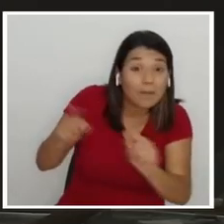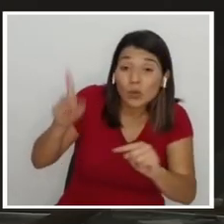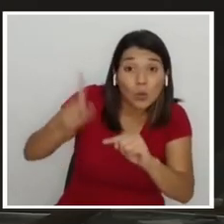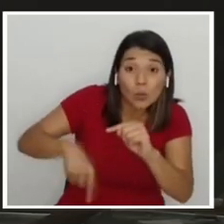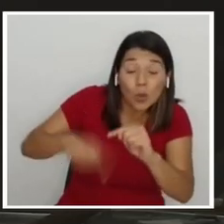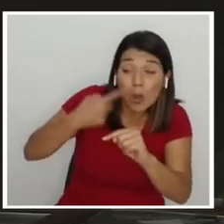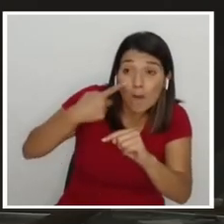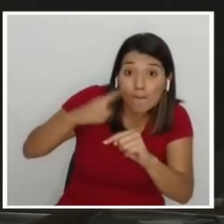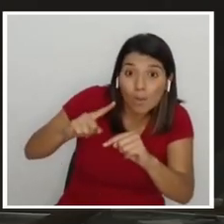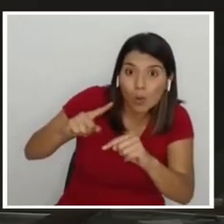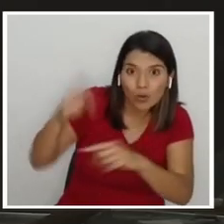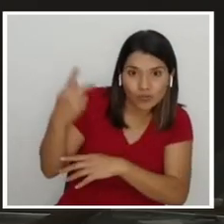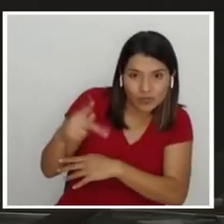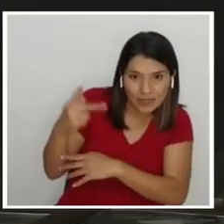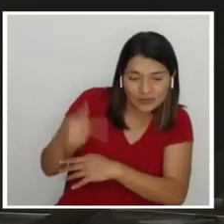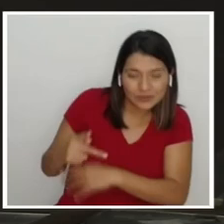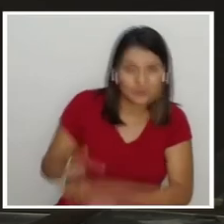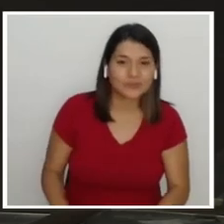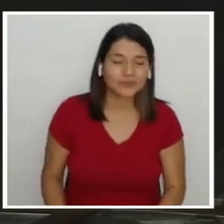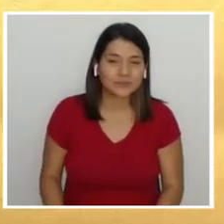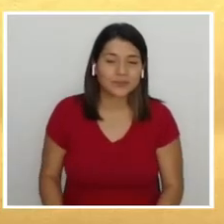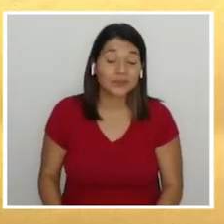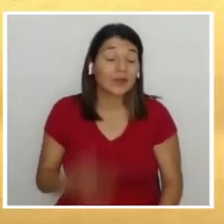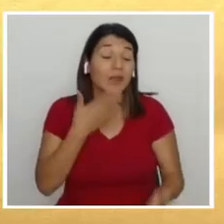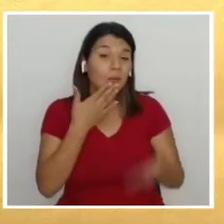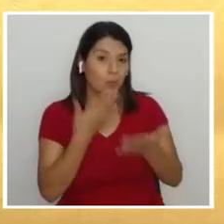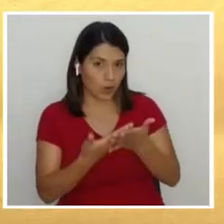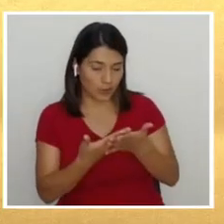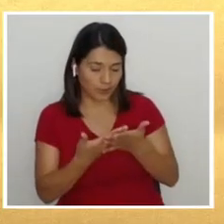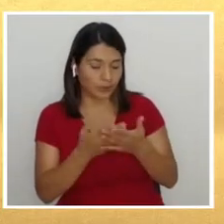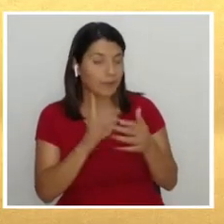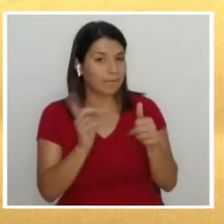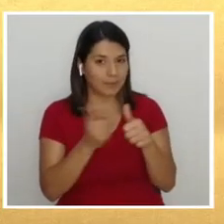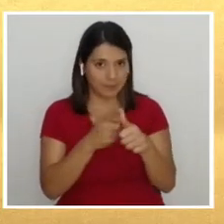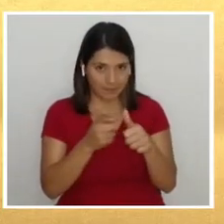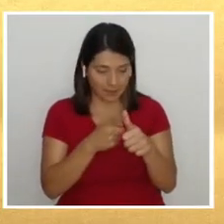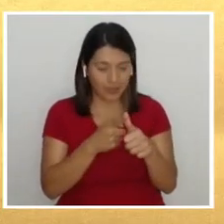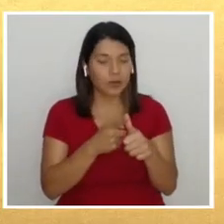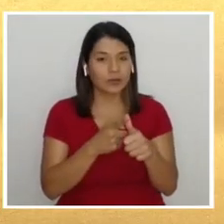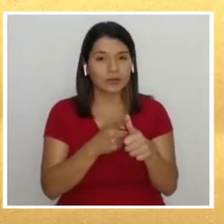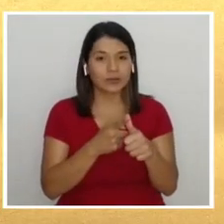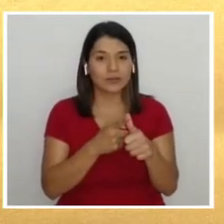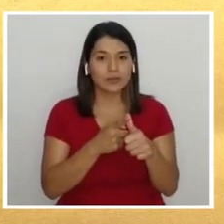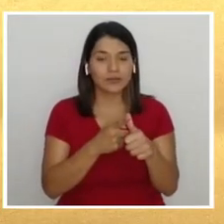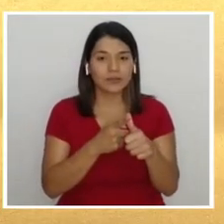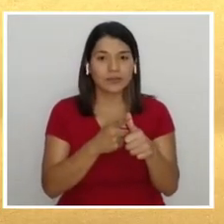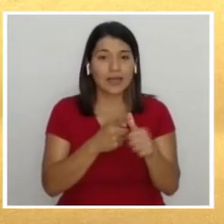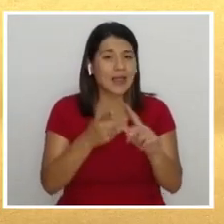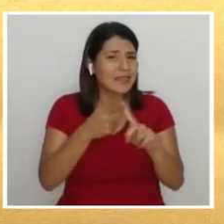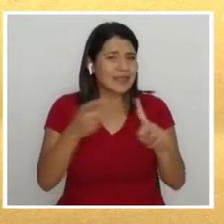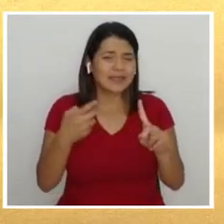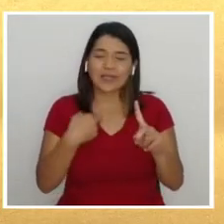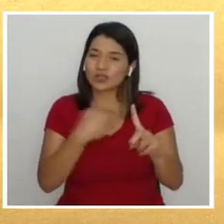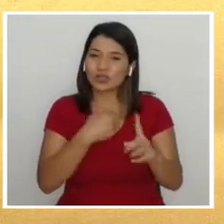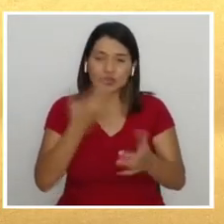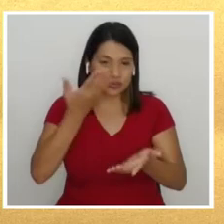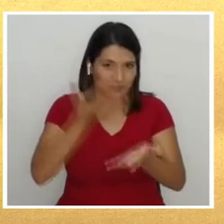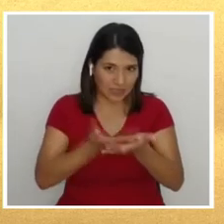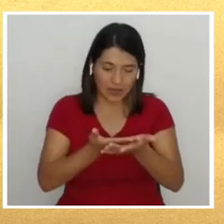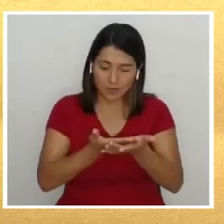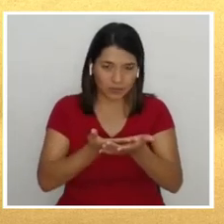riesgo? Bueno, primero que todo, desde que llegamos a la escena, las condiciones